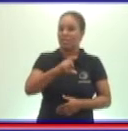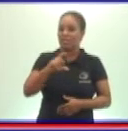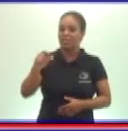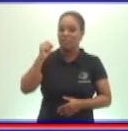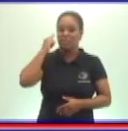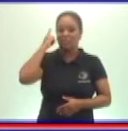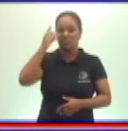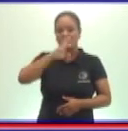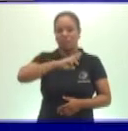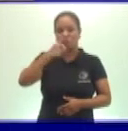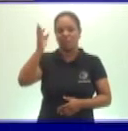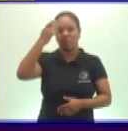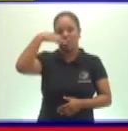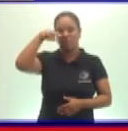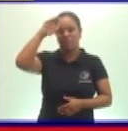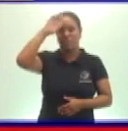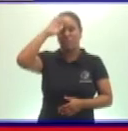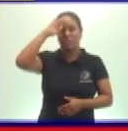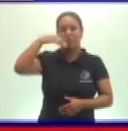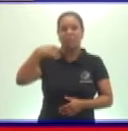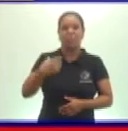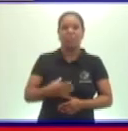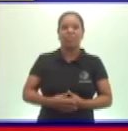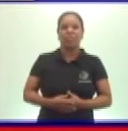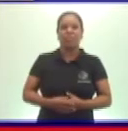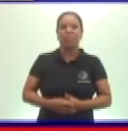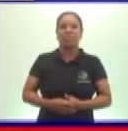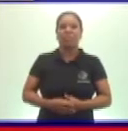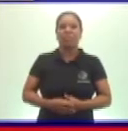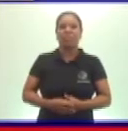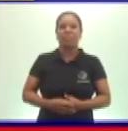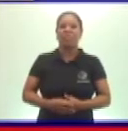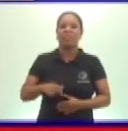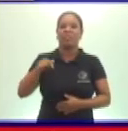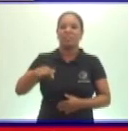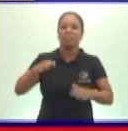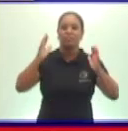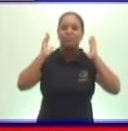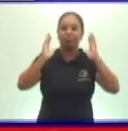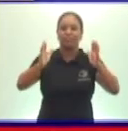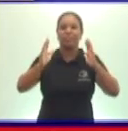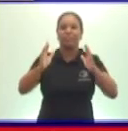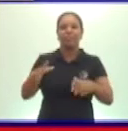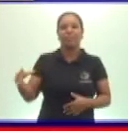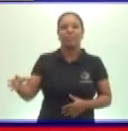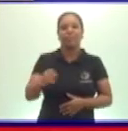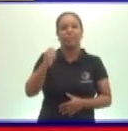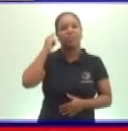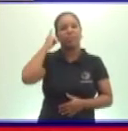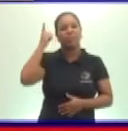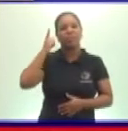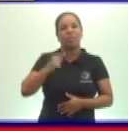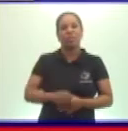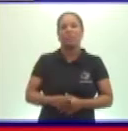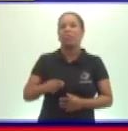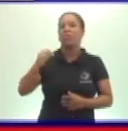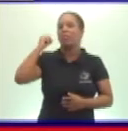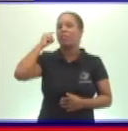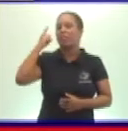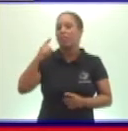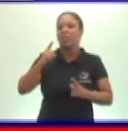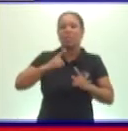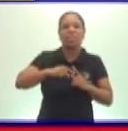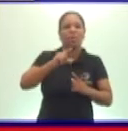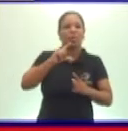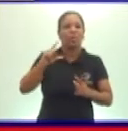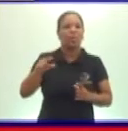ideología de la Revolución Cubana. Esto es, en sentido general, lo que es la ideología. Ideas, teorías, concepciones que pueden